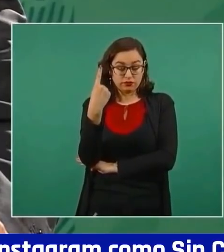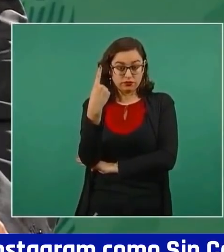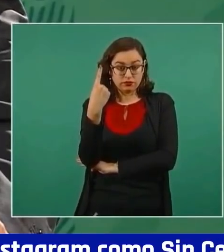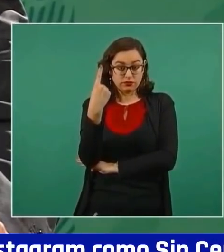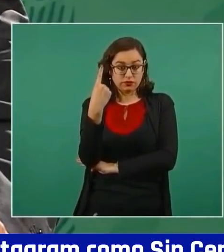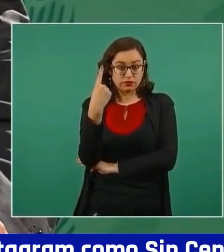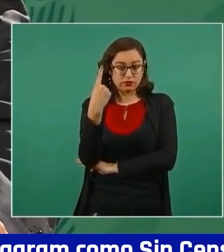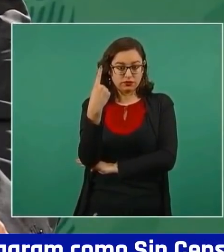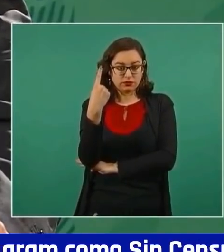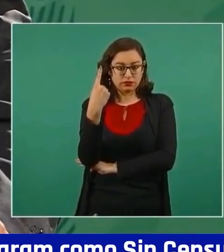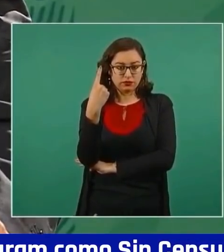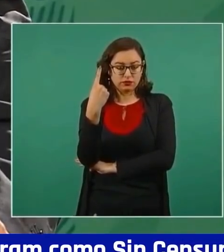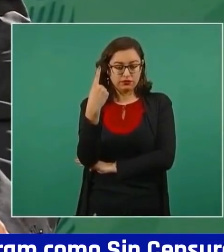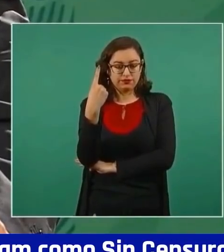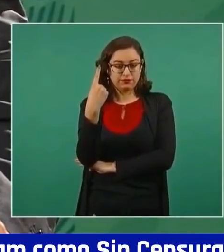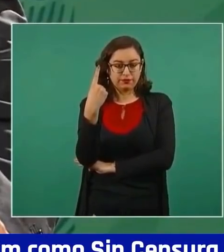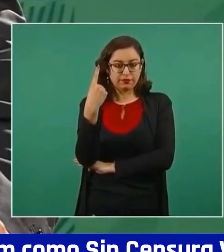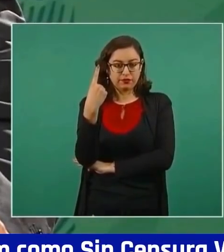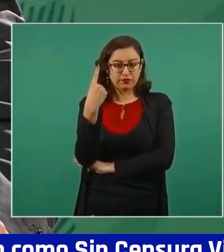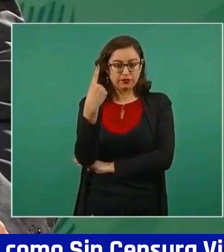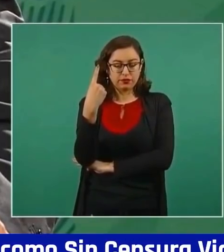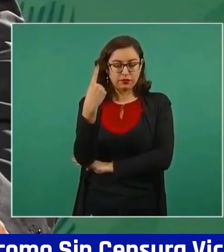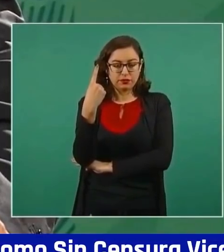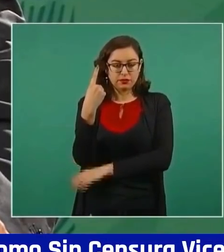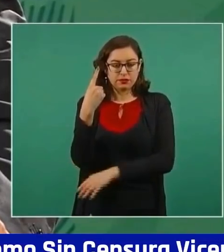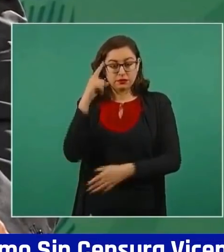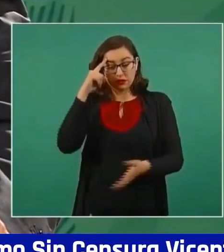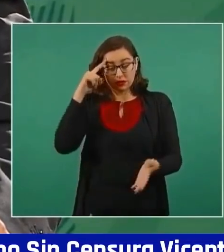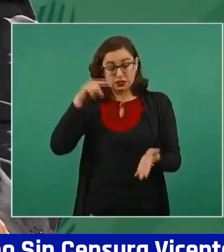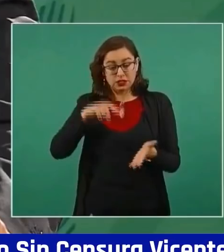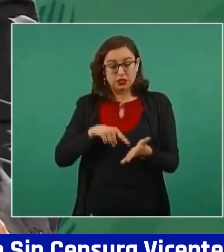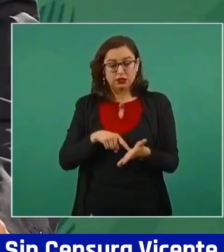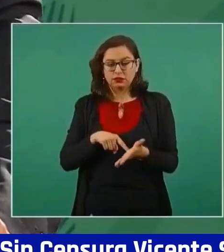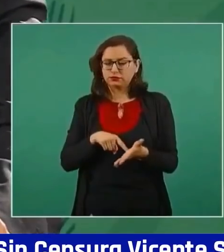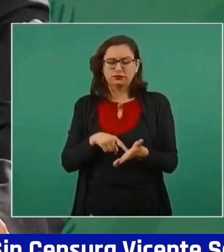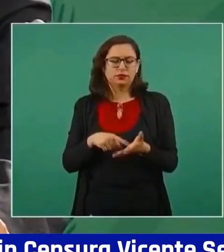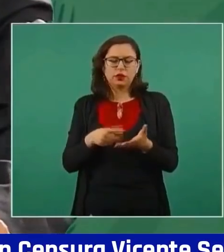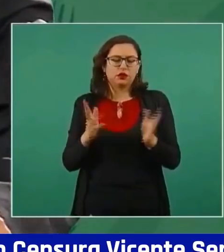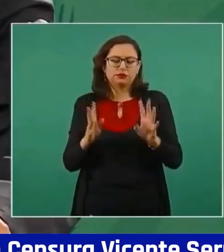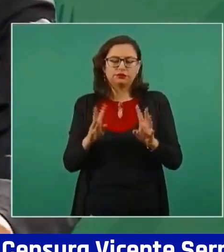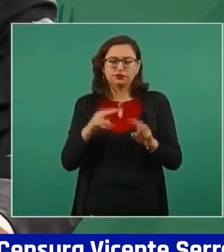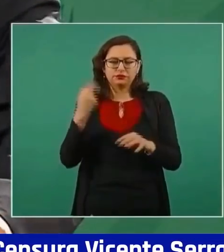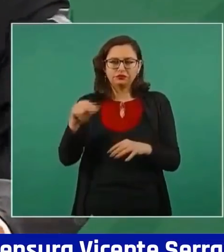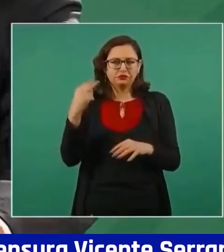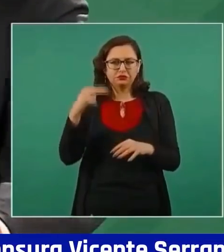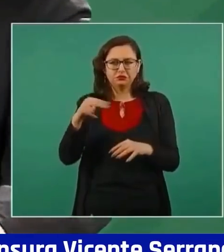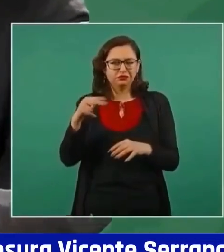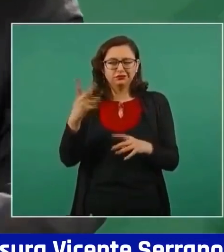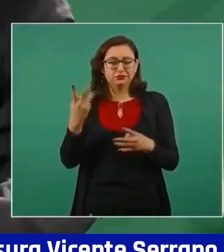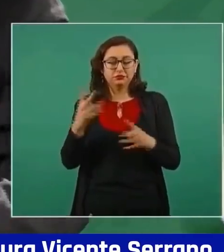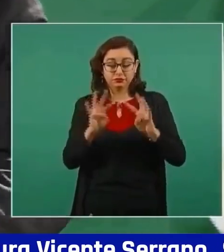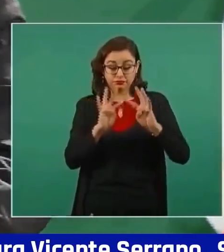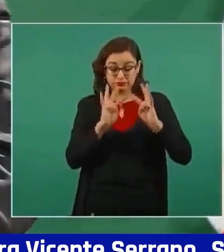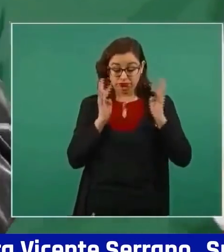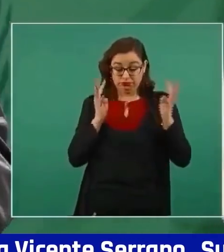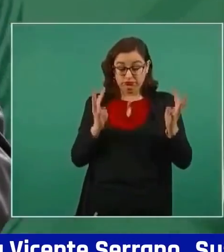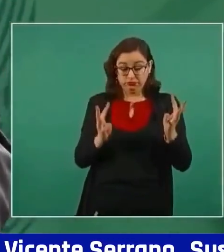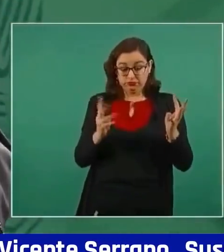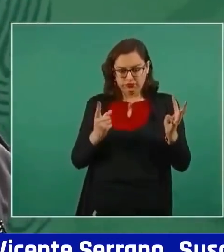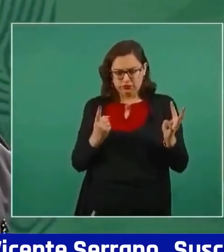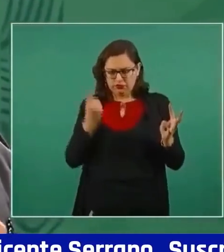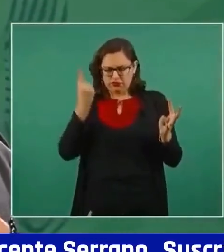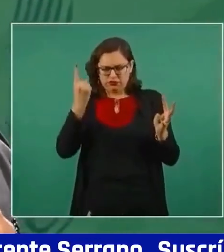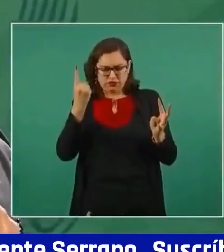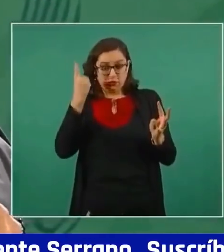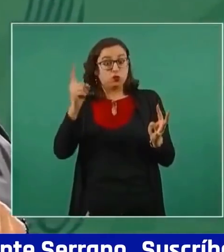Gasca, no sé si Gascanel, sí, un consejero que dijo que no estaba